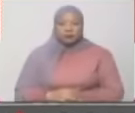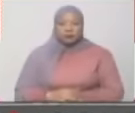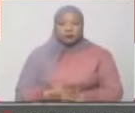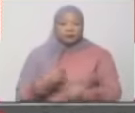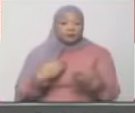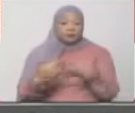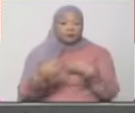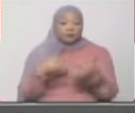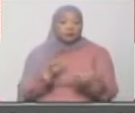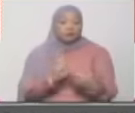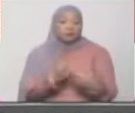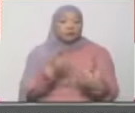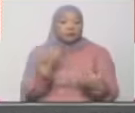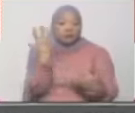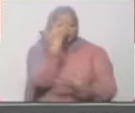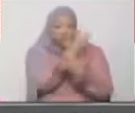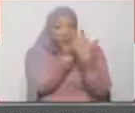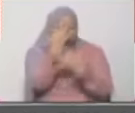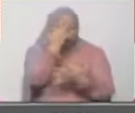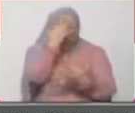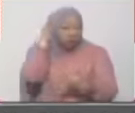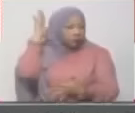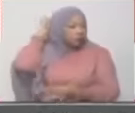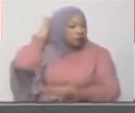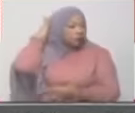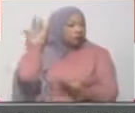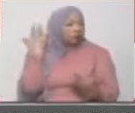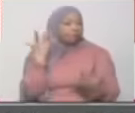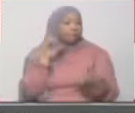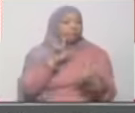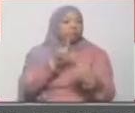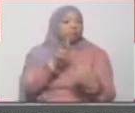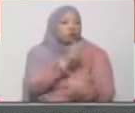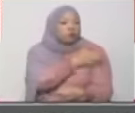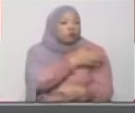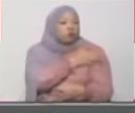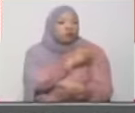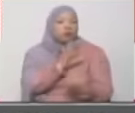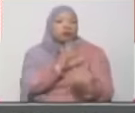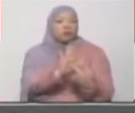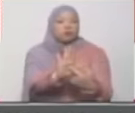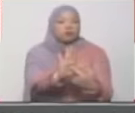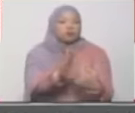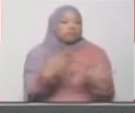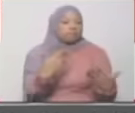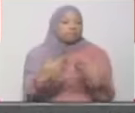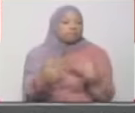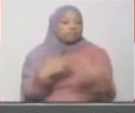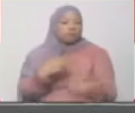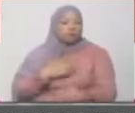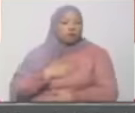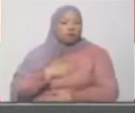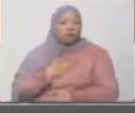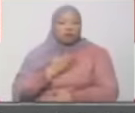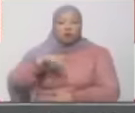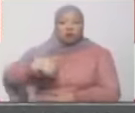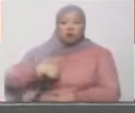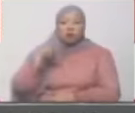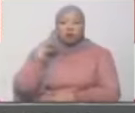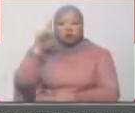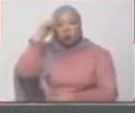se vistan, se pinten como se pinten, se presenten como se presenten, nosotros tenemos